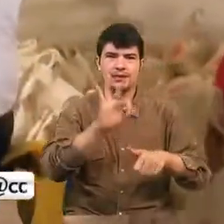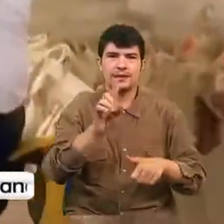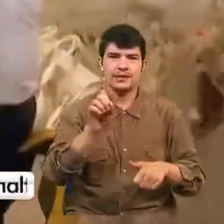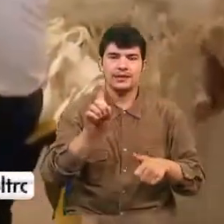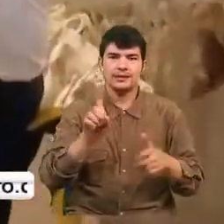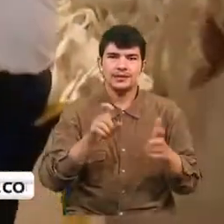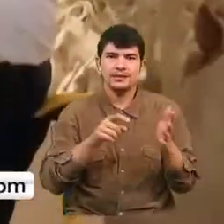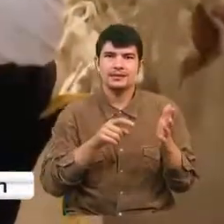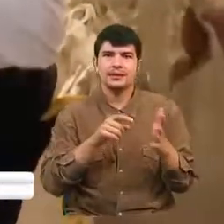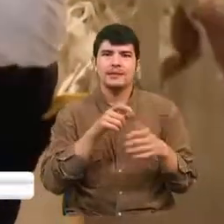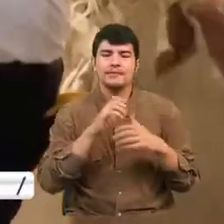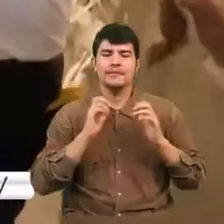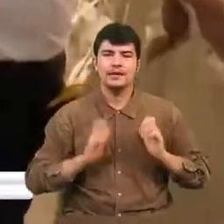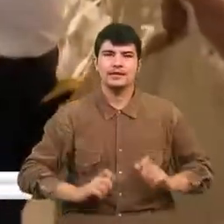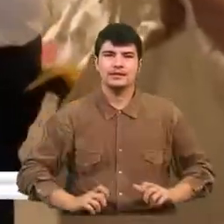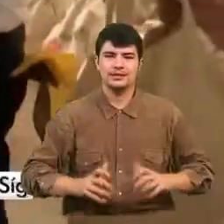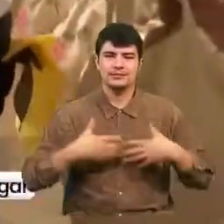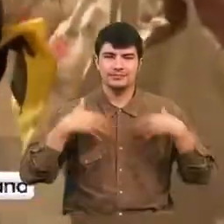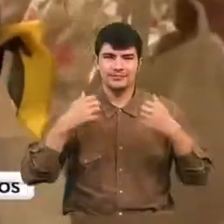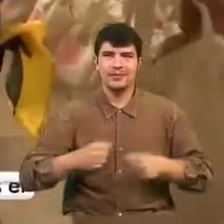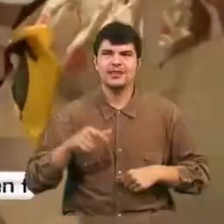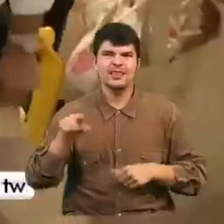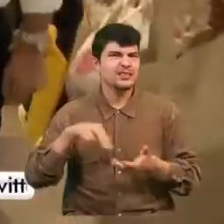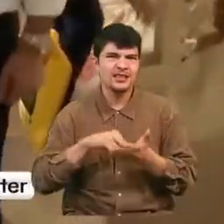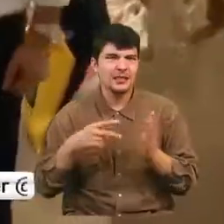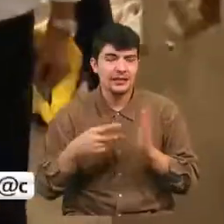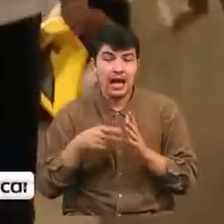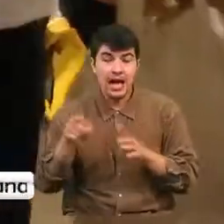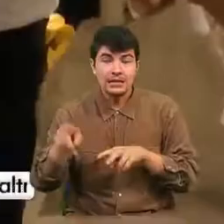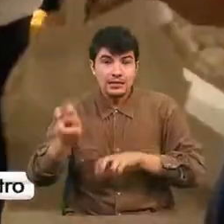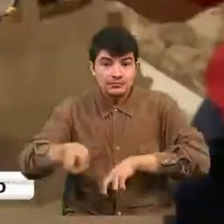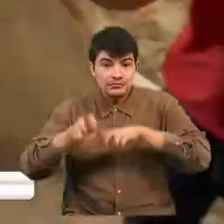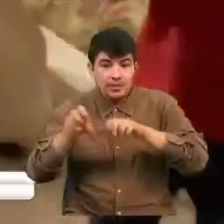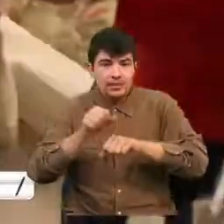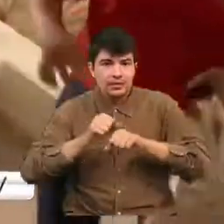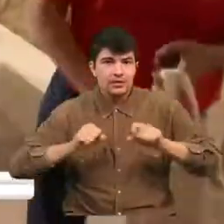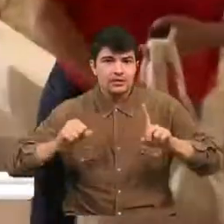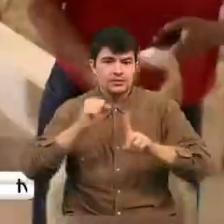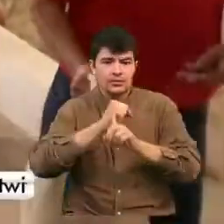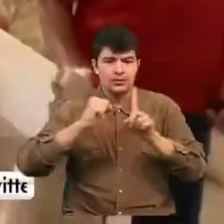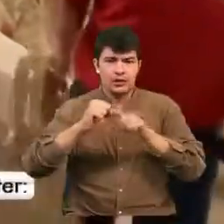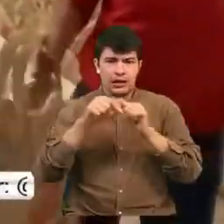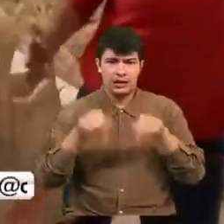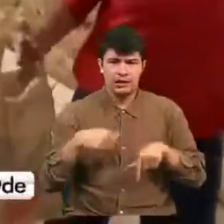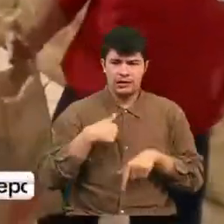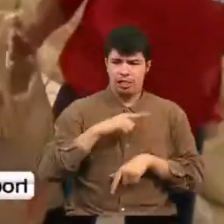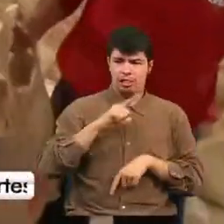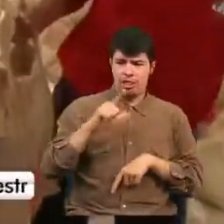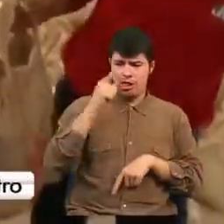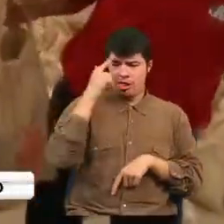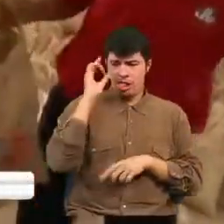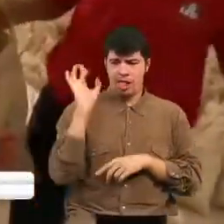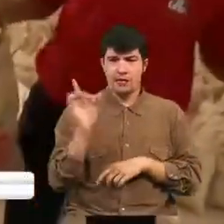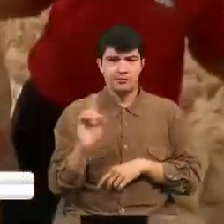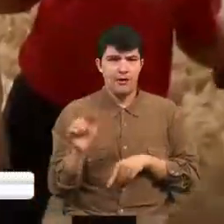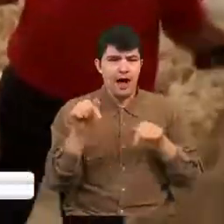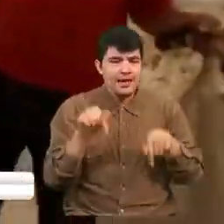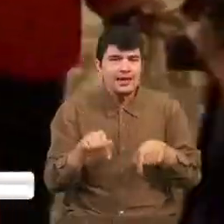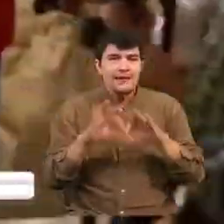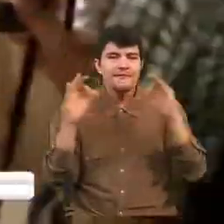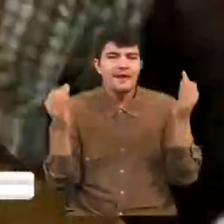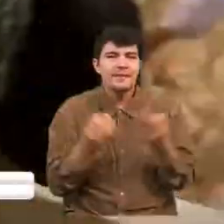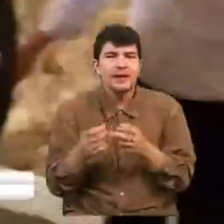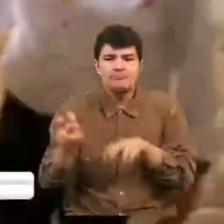qué nos lleva a coincidir? Que este es un producto social donde trabaja la familia, aquí no hay terratenientes, aquí lo que hay es minifundios que